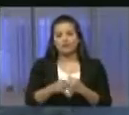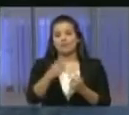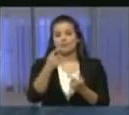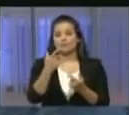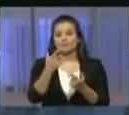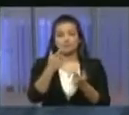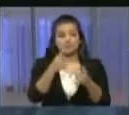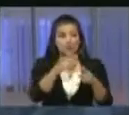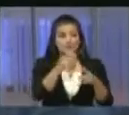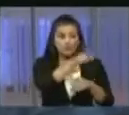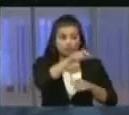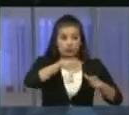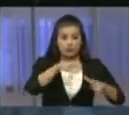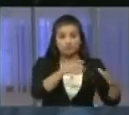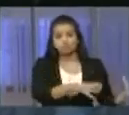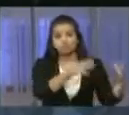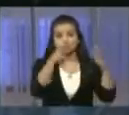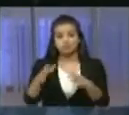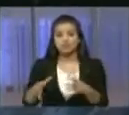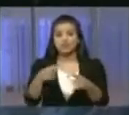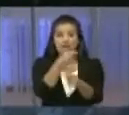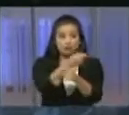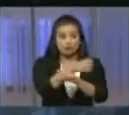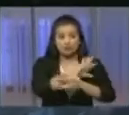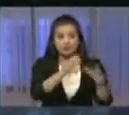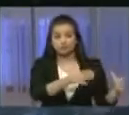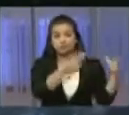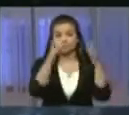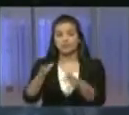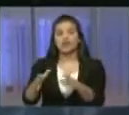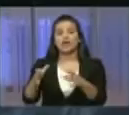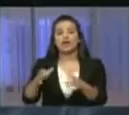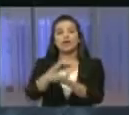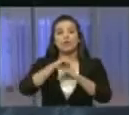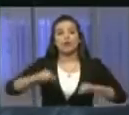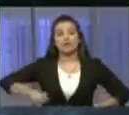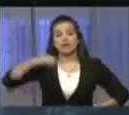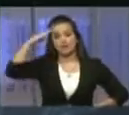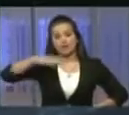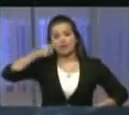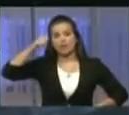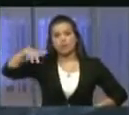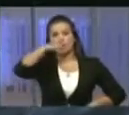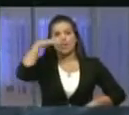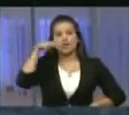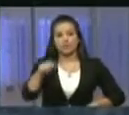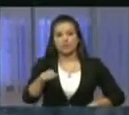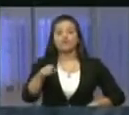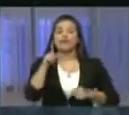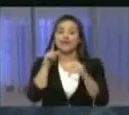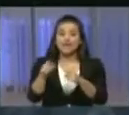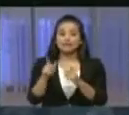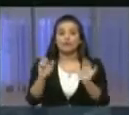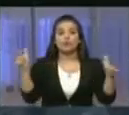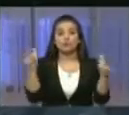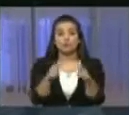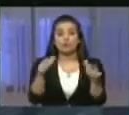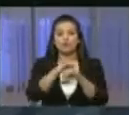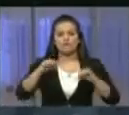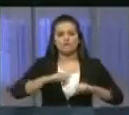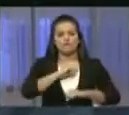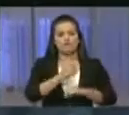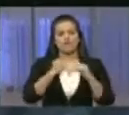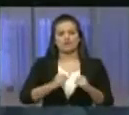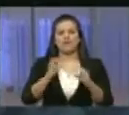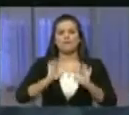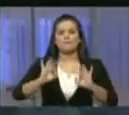estos guardias nacionales que hemos graduado para las filas de la guardia del pueblo que es un cuerpo de fuerza especial